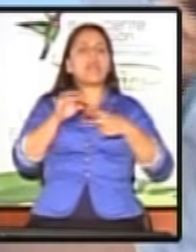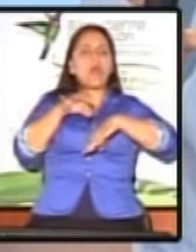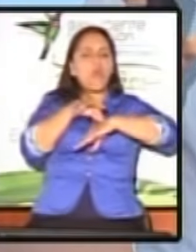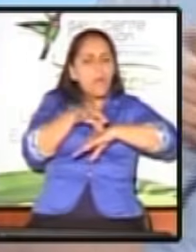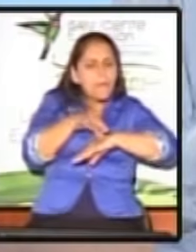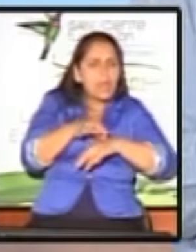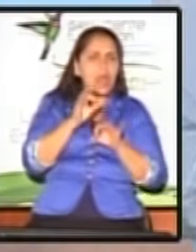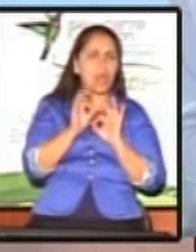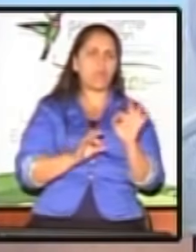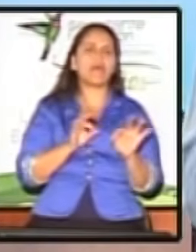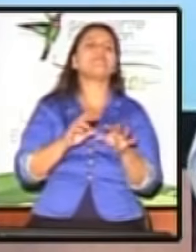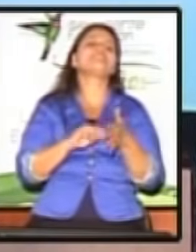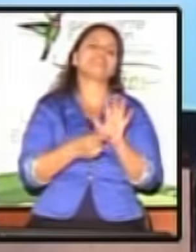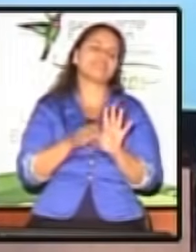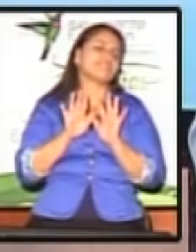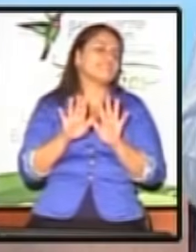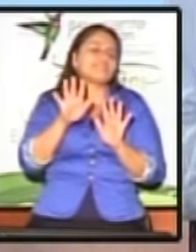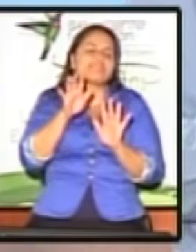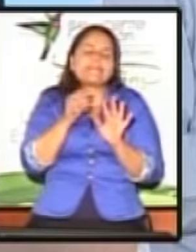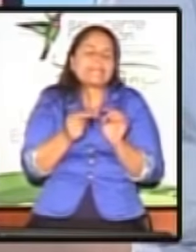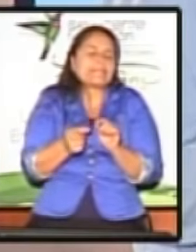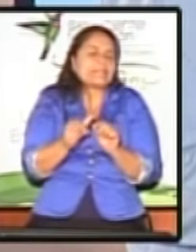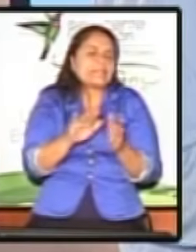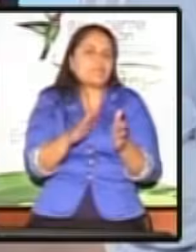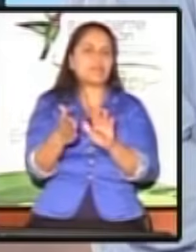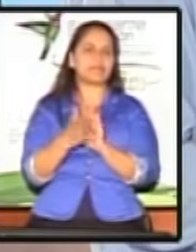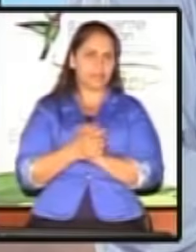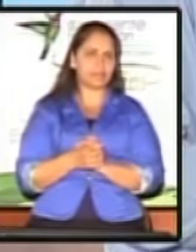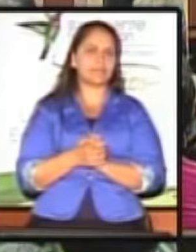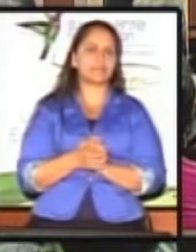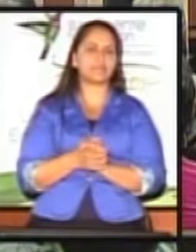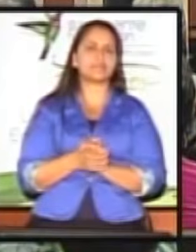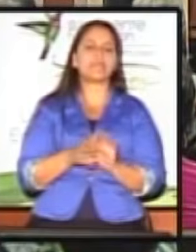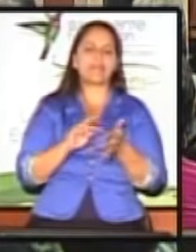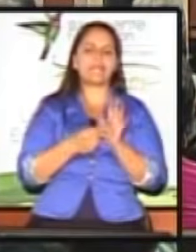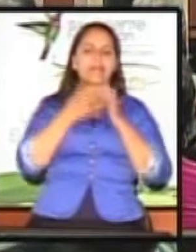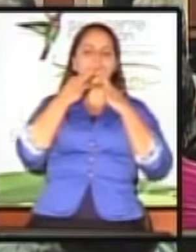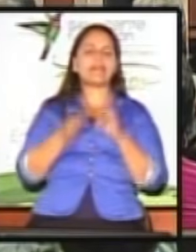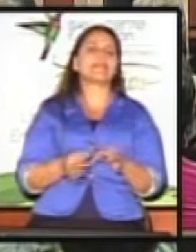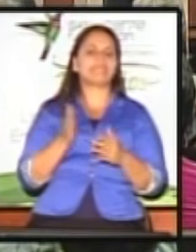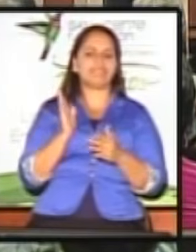Más o menos eso es un paciente en fase terminal, ¿cierto? Y esto es la realidad.